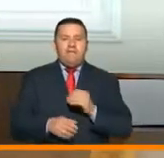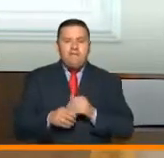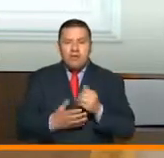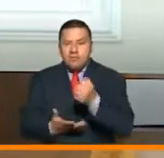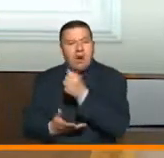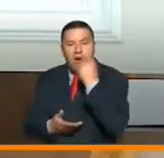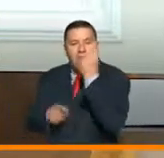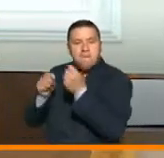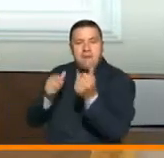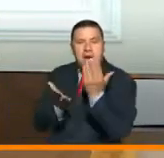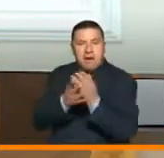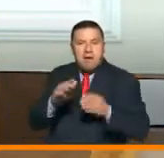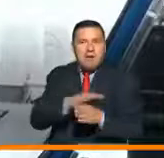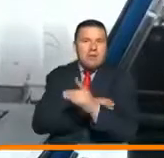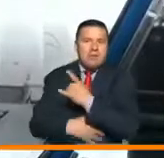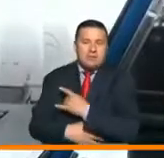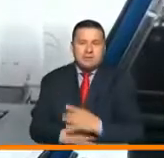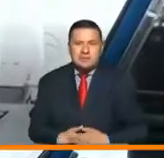de Solidaridad Educativo.